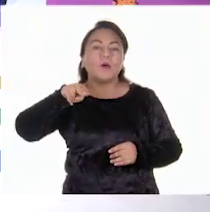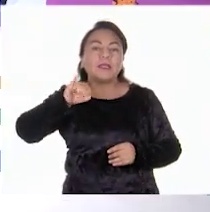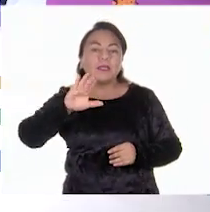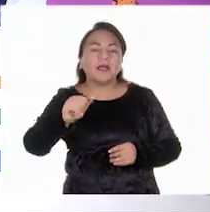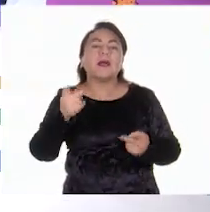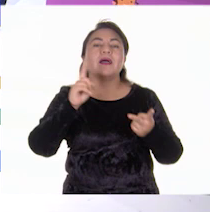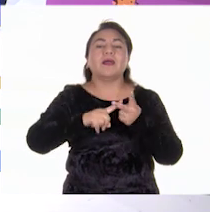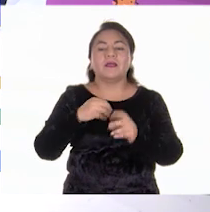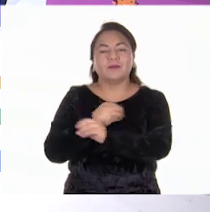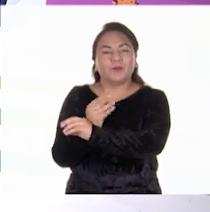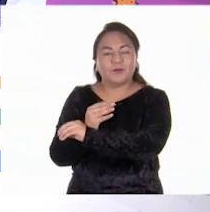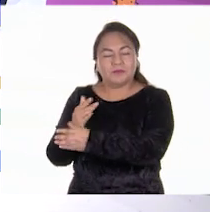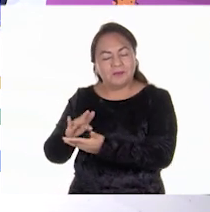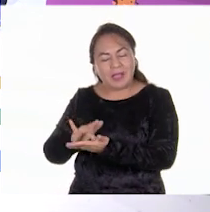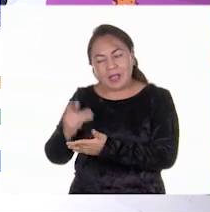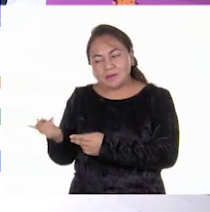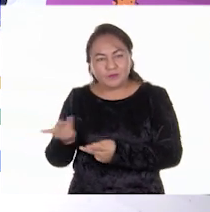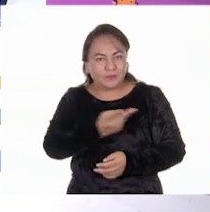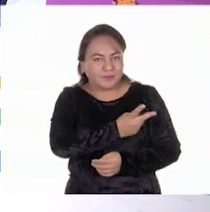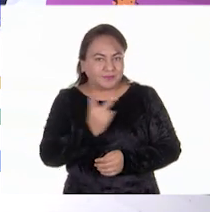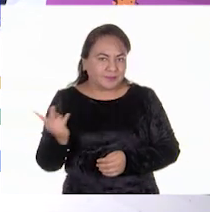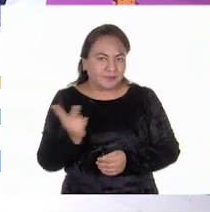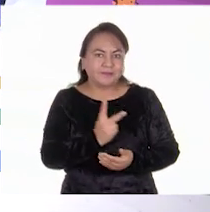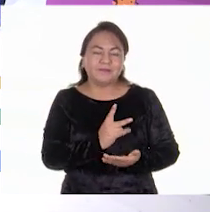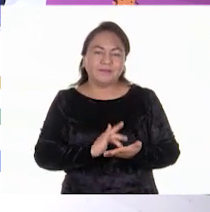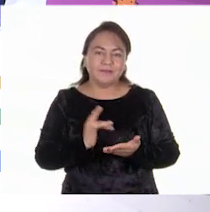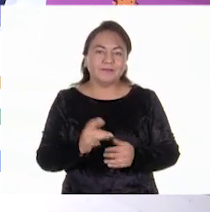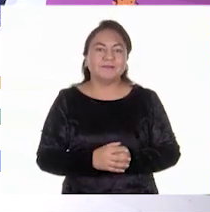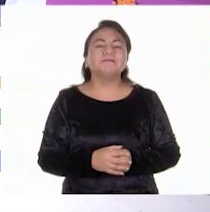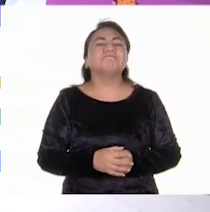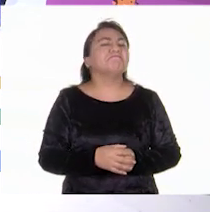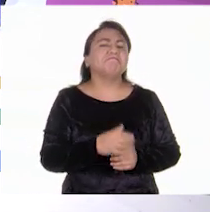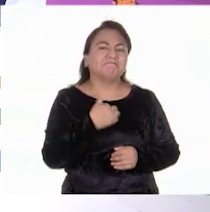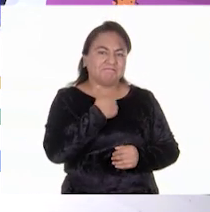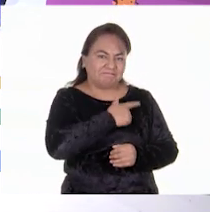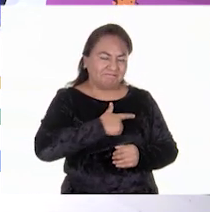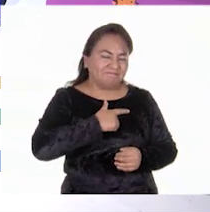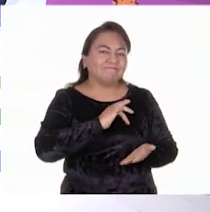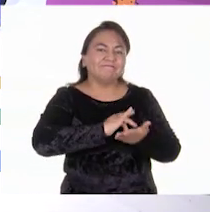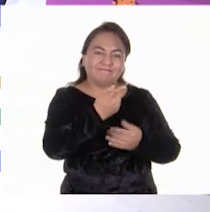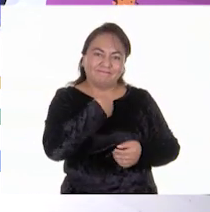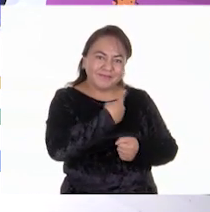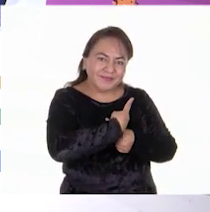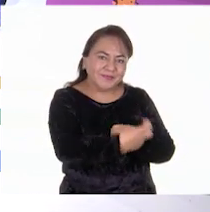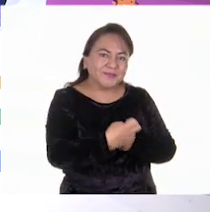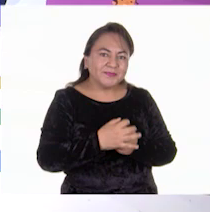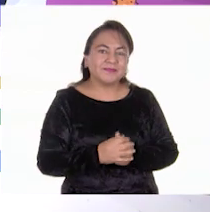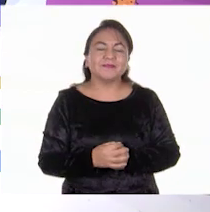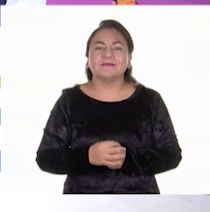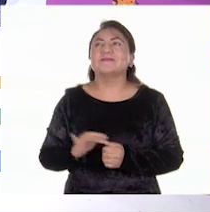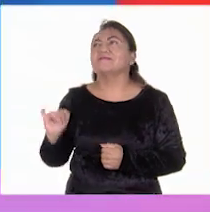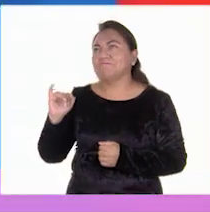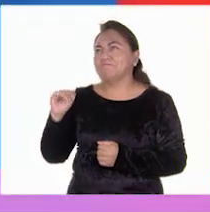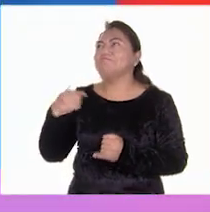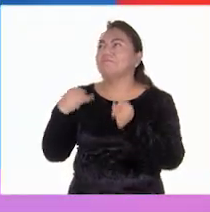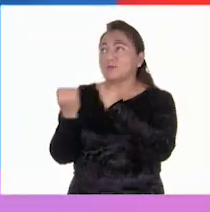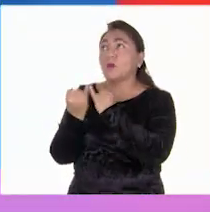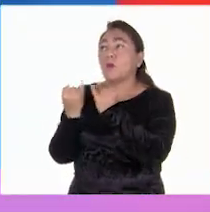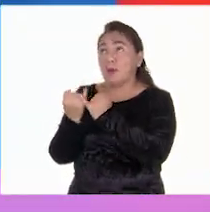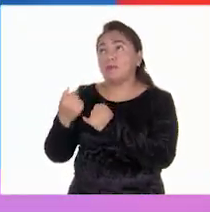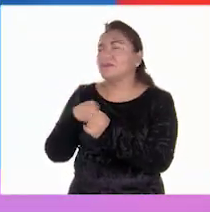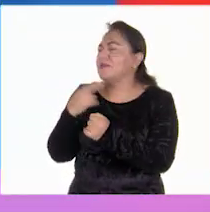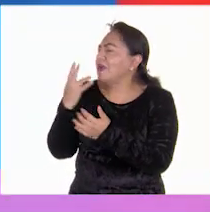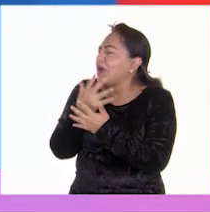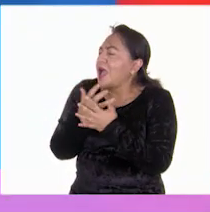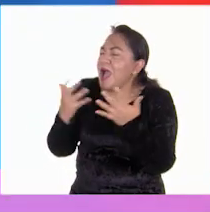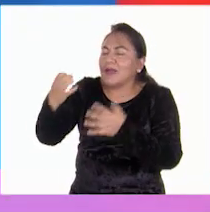a Ton. Muchas gracias a los dos. Ha sido un placer, María. Gracias por la invitación. Sí, también para mí fue una